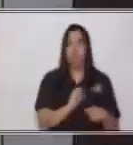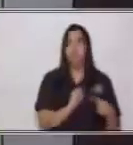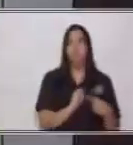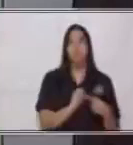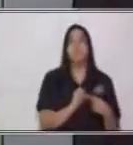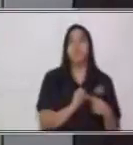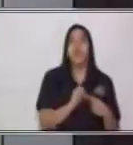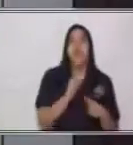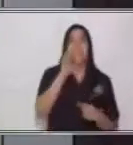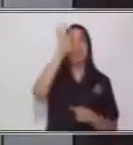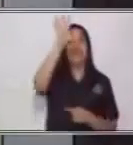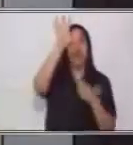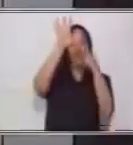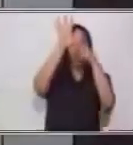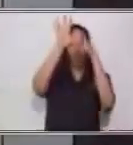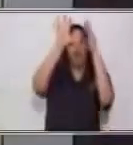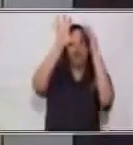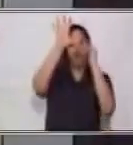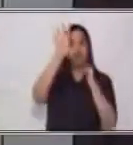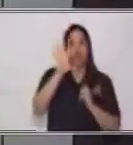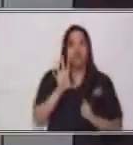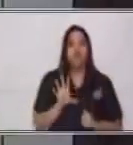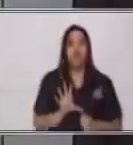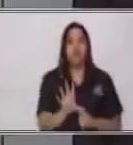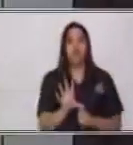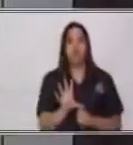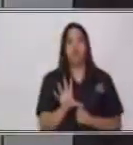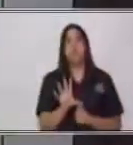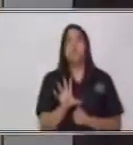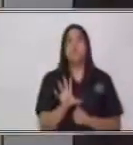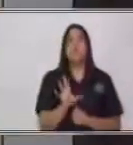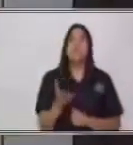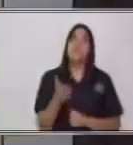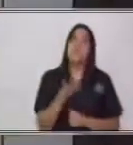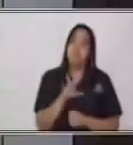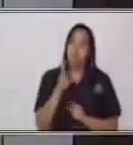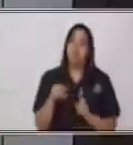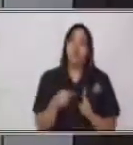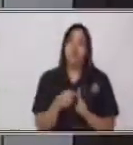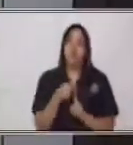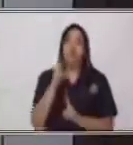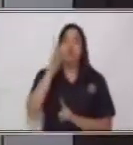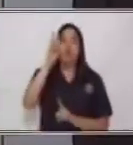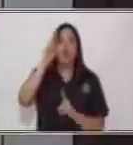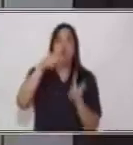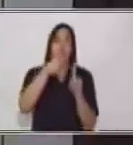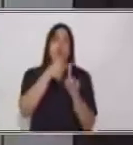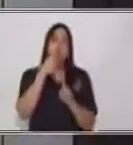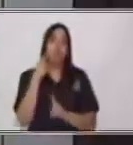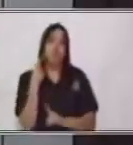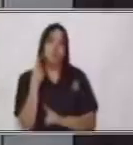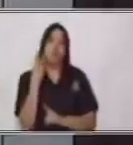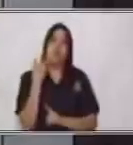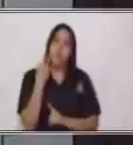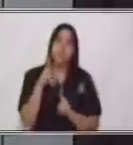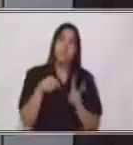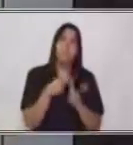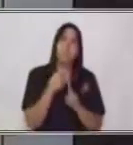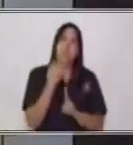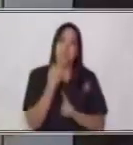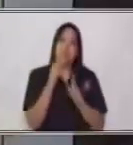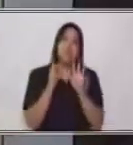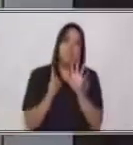5 solo lo bajamos. Y luego decimos 2 más 1, 3 más